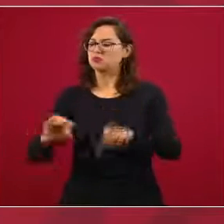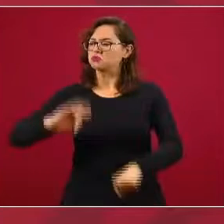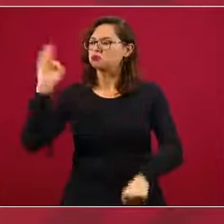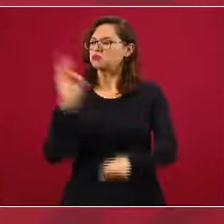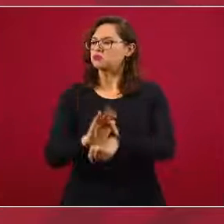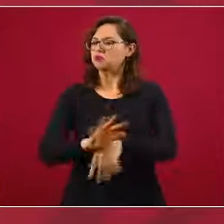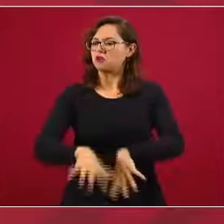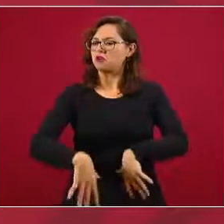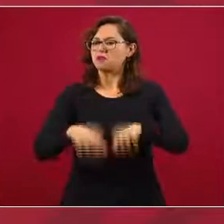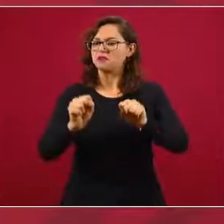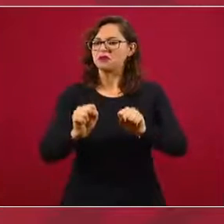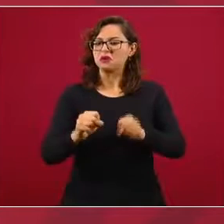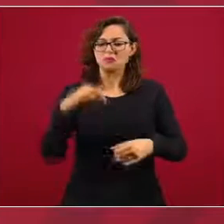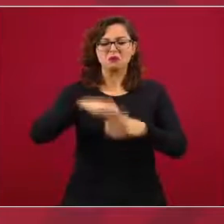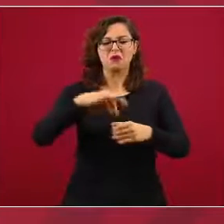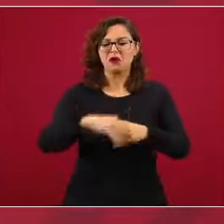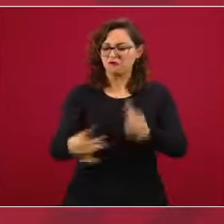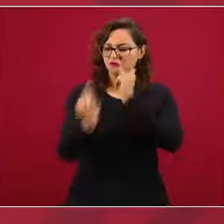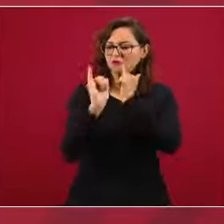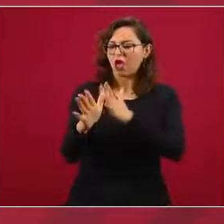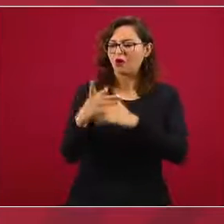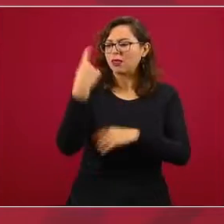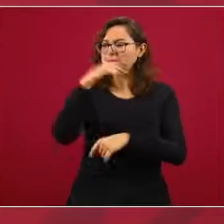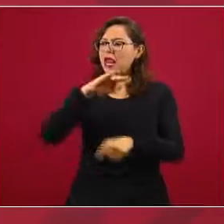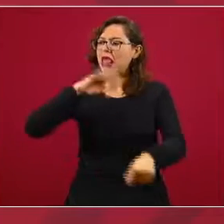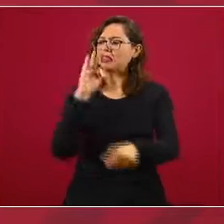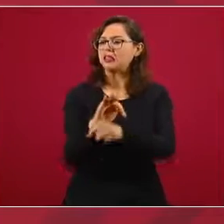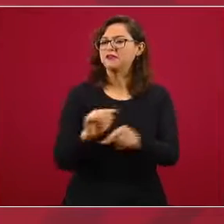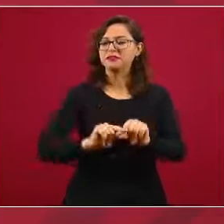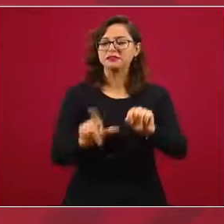Fue un fraude patriótico,